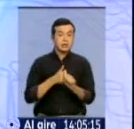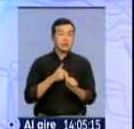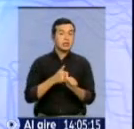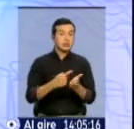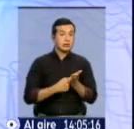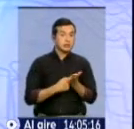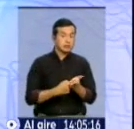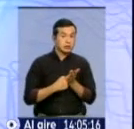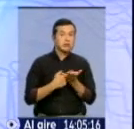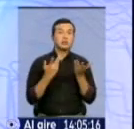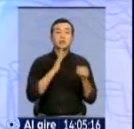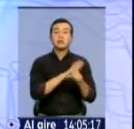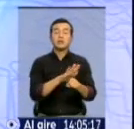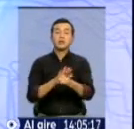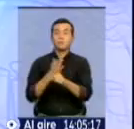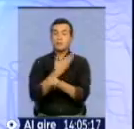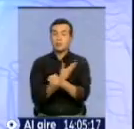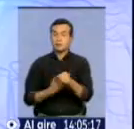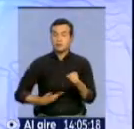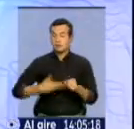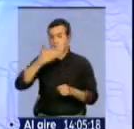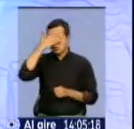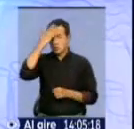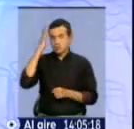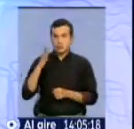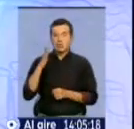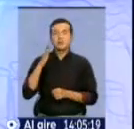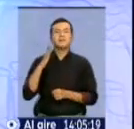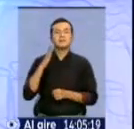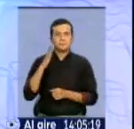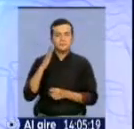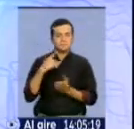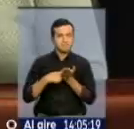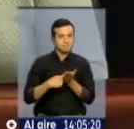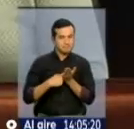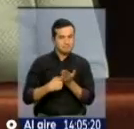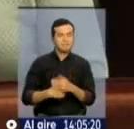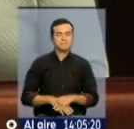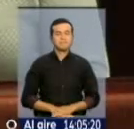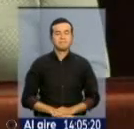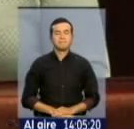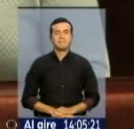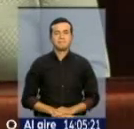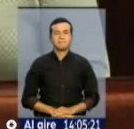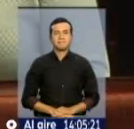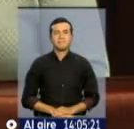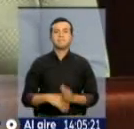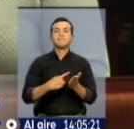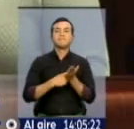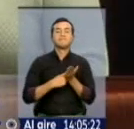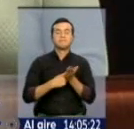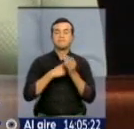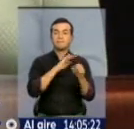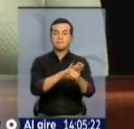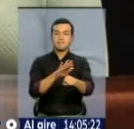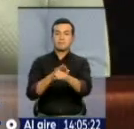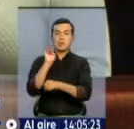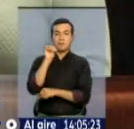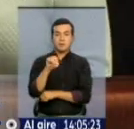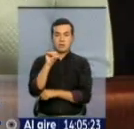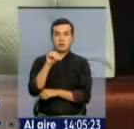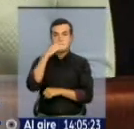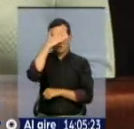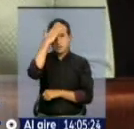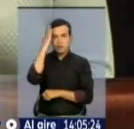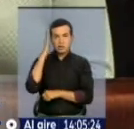del bloque convocada por el presidente de la Asamblea, José Serrano. A la reunión de bancada convocada para este martes por